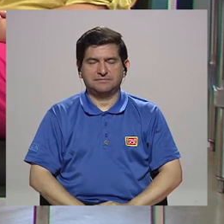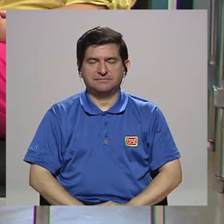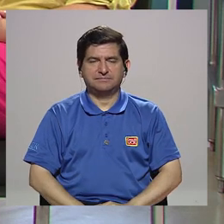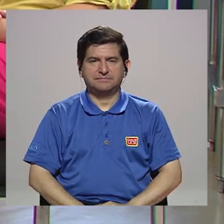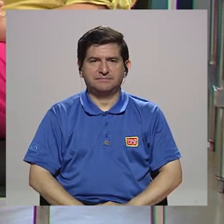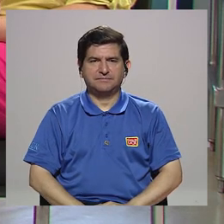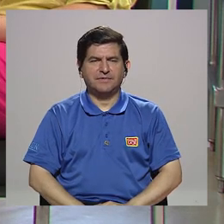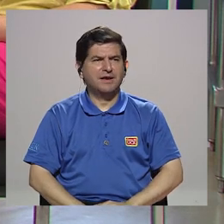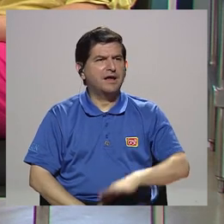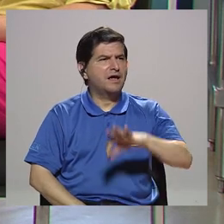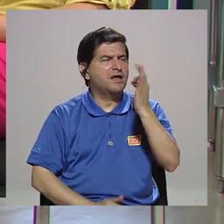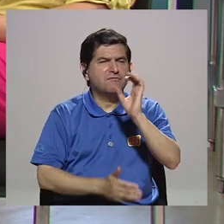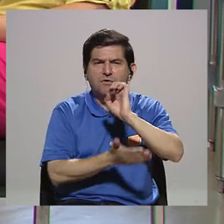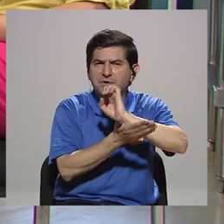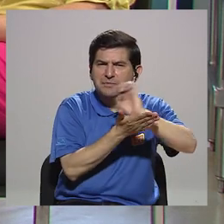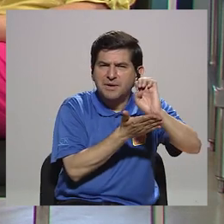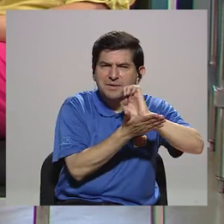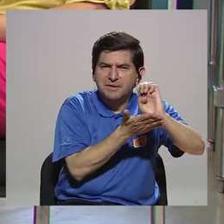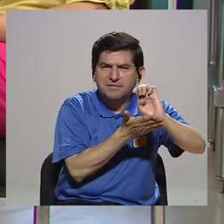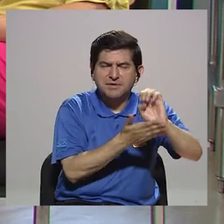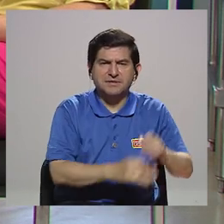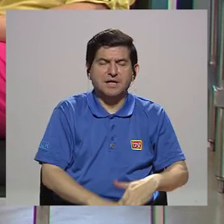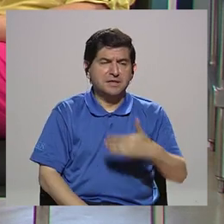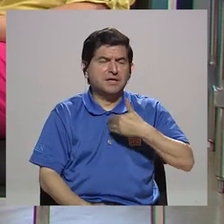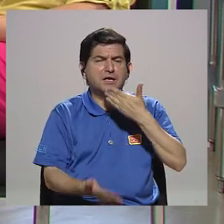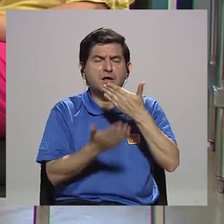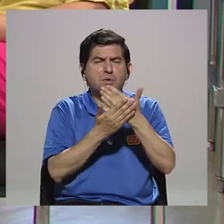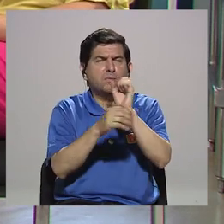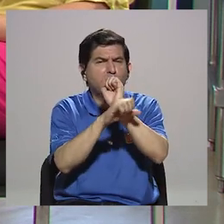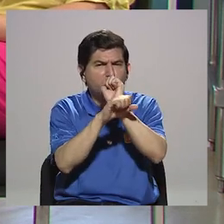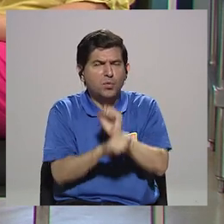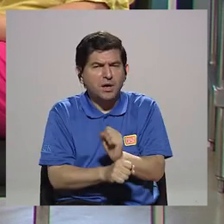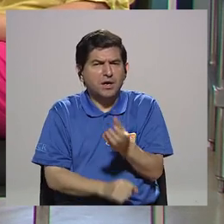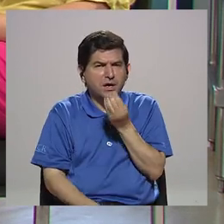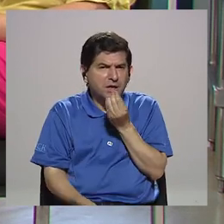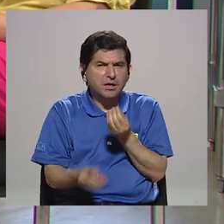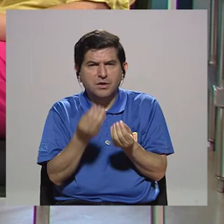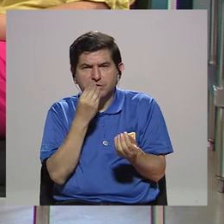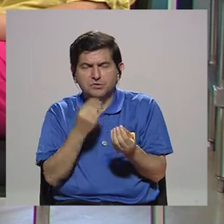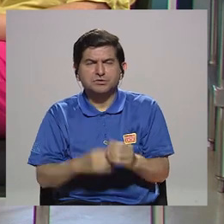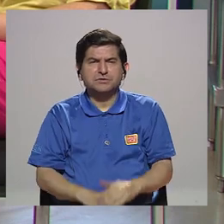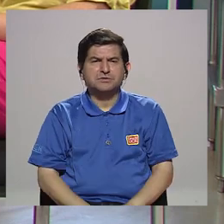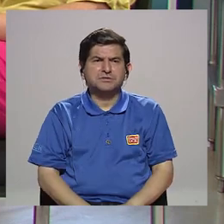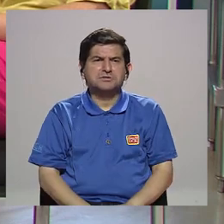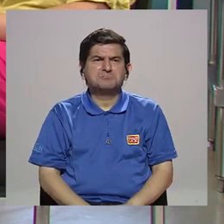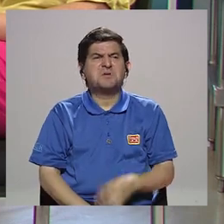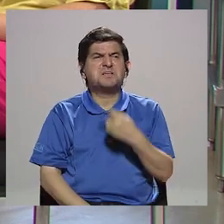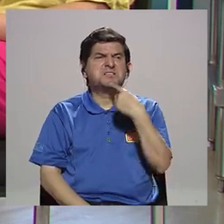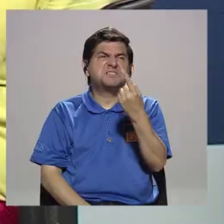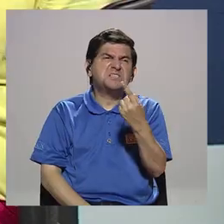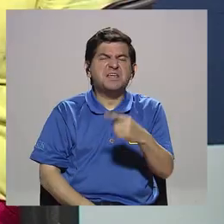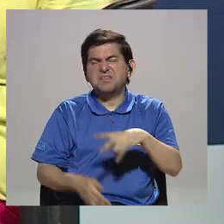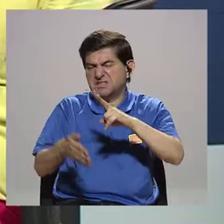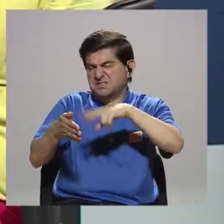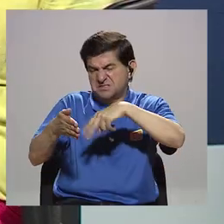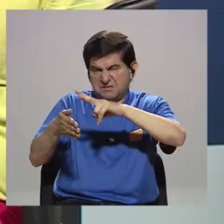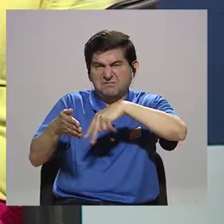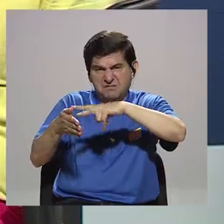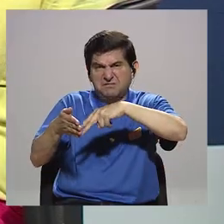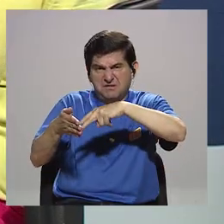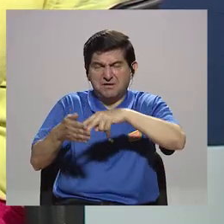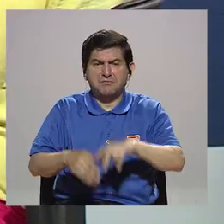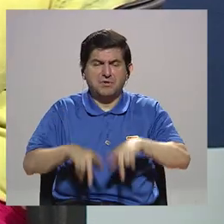Y una forma de prevenir sería igual, me imagino, teniendo buenos hábitos de alimentación. Se habla en la